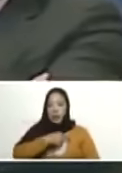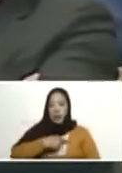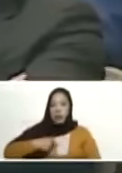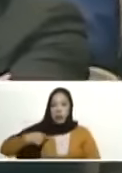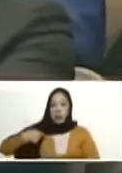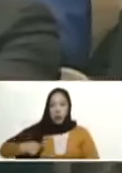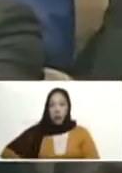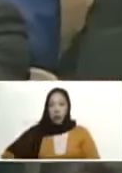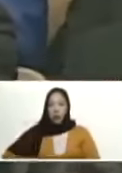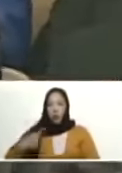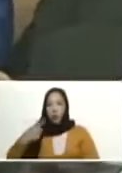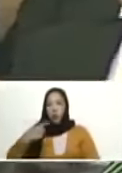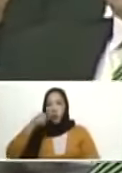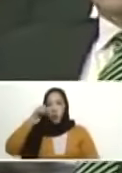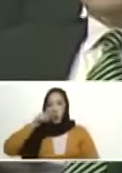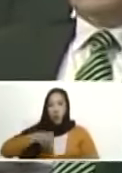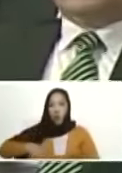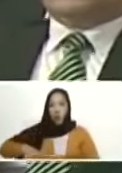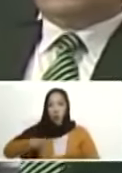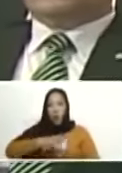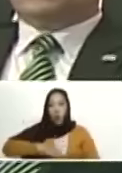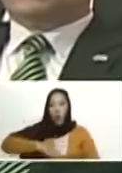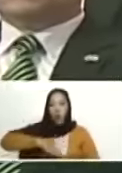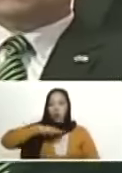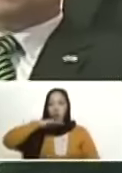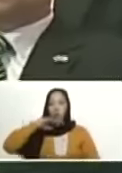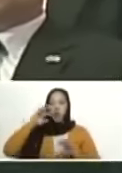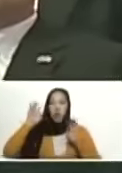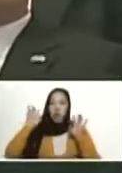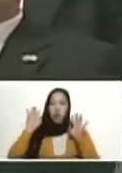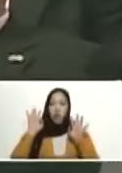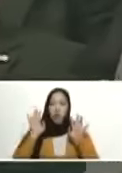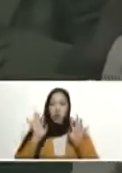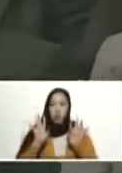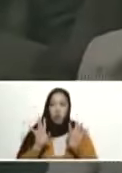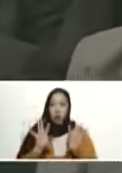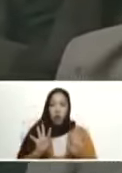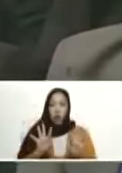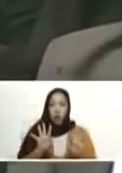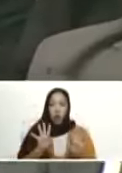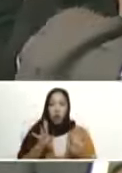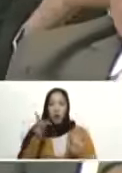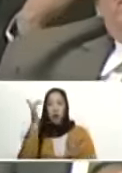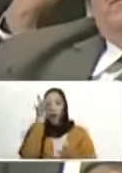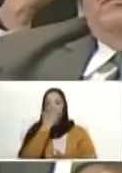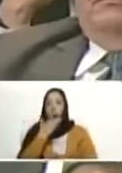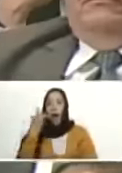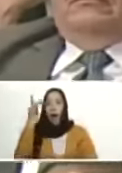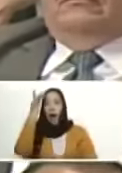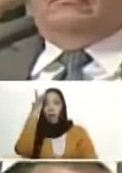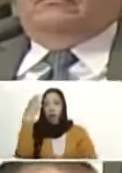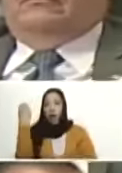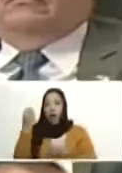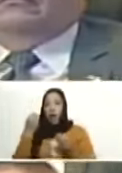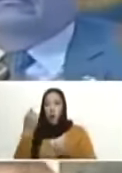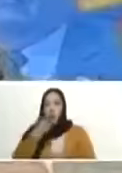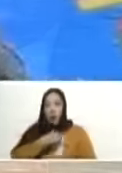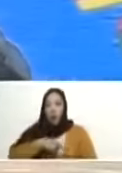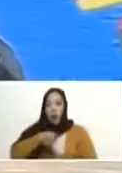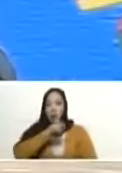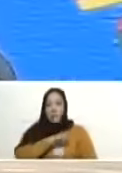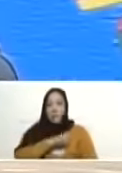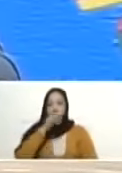Los dos países más poblados del planeta. La descolonización de África y el